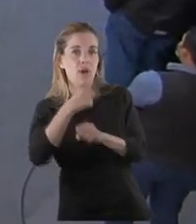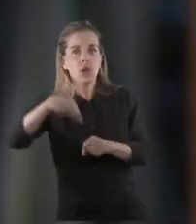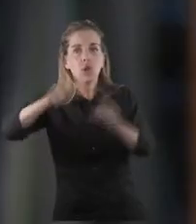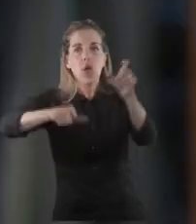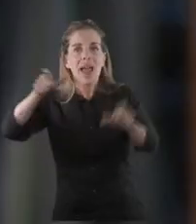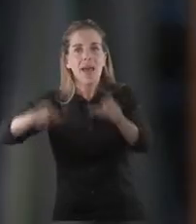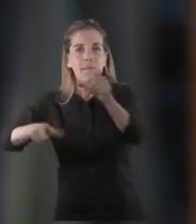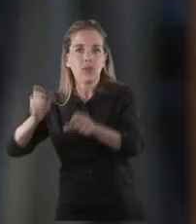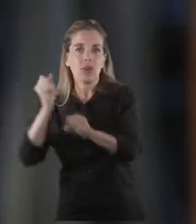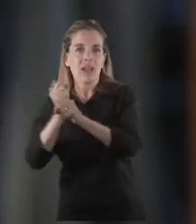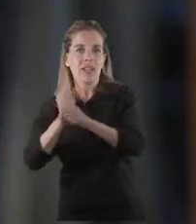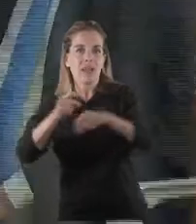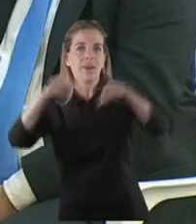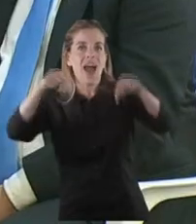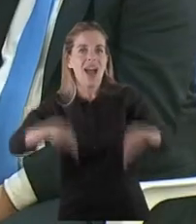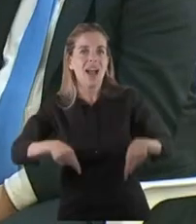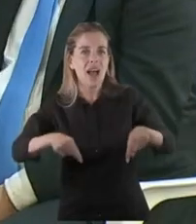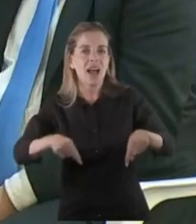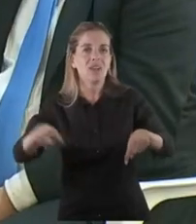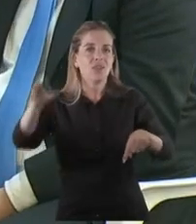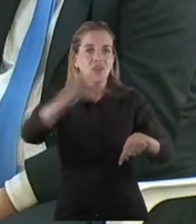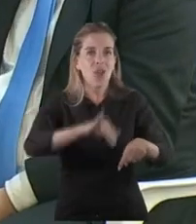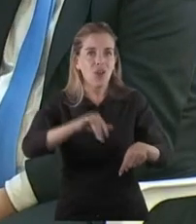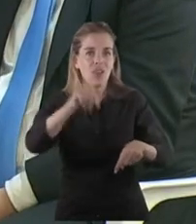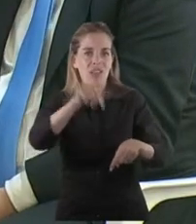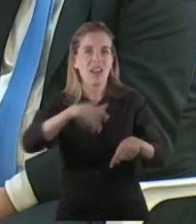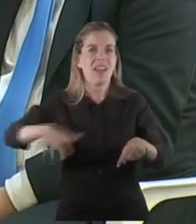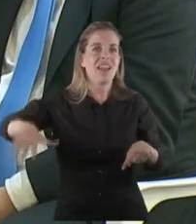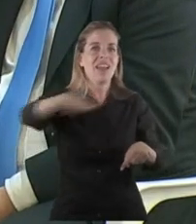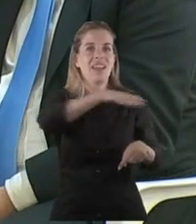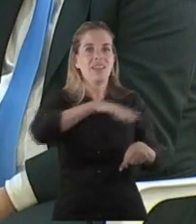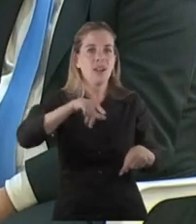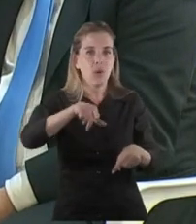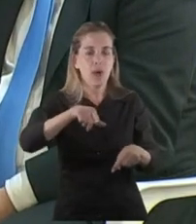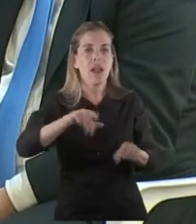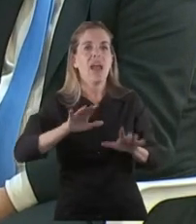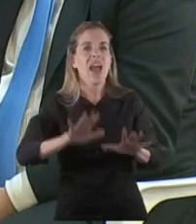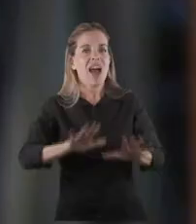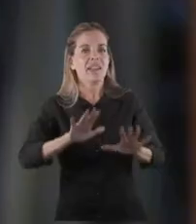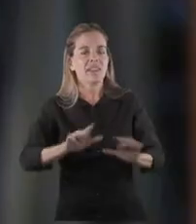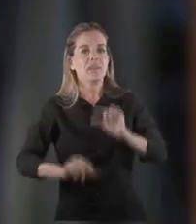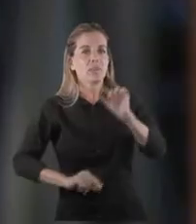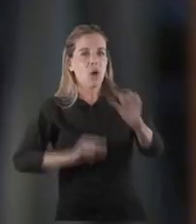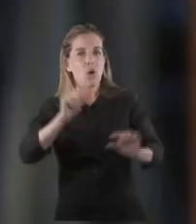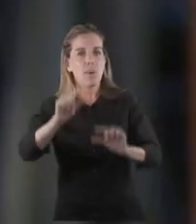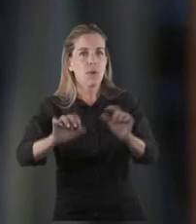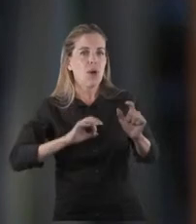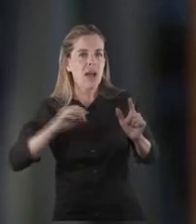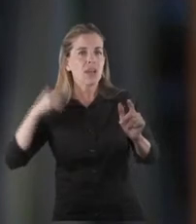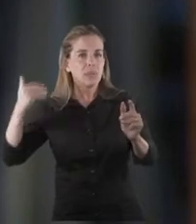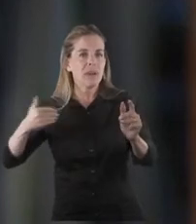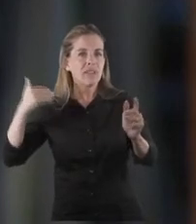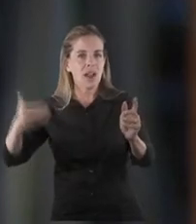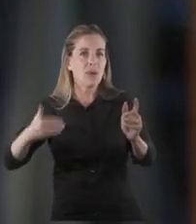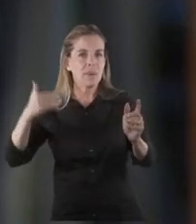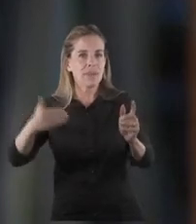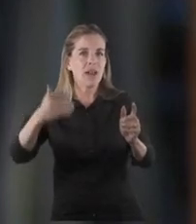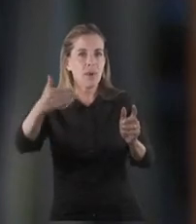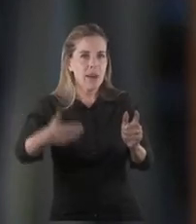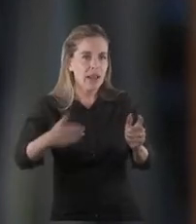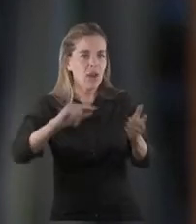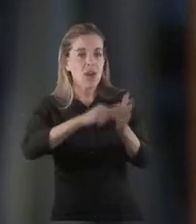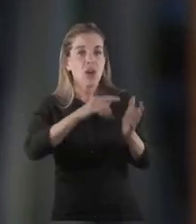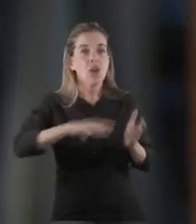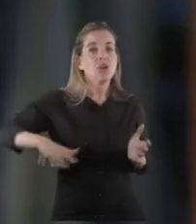laburante, para decirlo criolla, de manera criolla, que fue posicionando a lo largo de los años a las parejas y